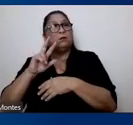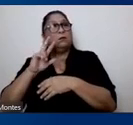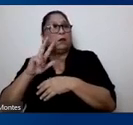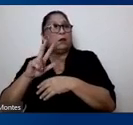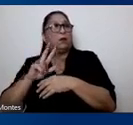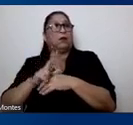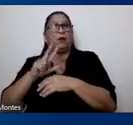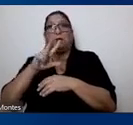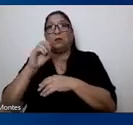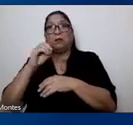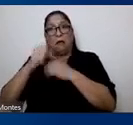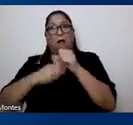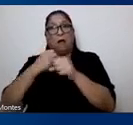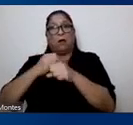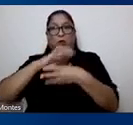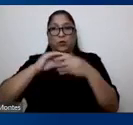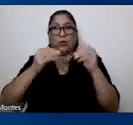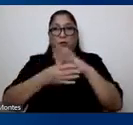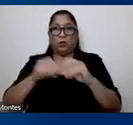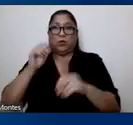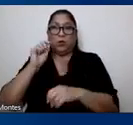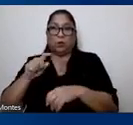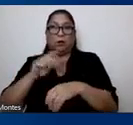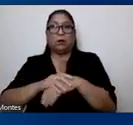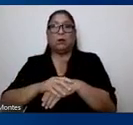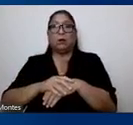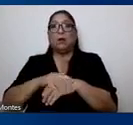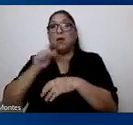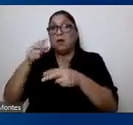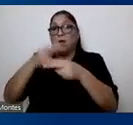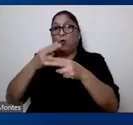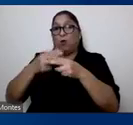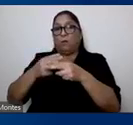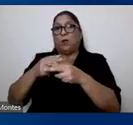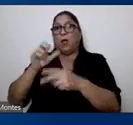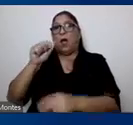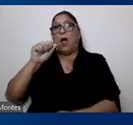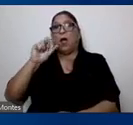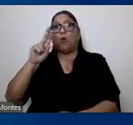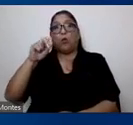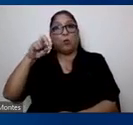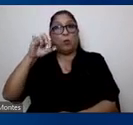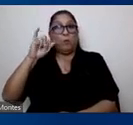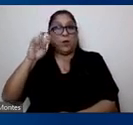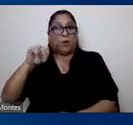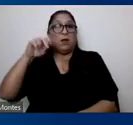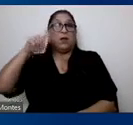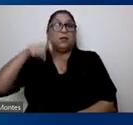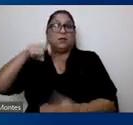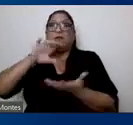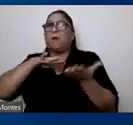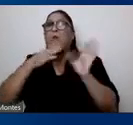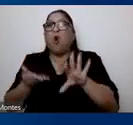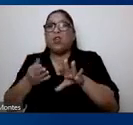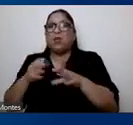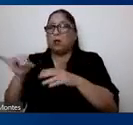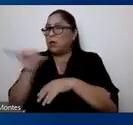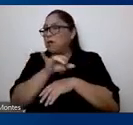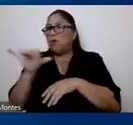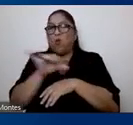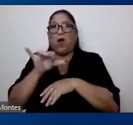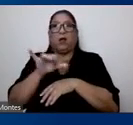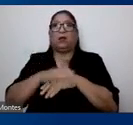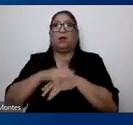ahí vemos a Deng Xiaoping. La representación de Deng Xiaoping es que era el traidor y que por lo tanto debería morir como perro, y